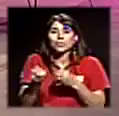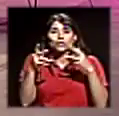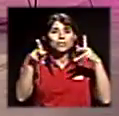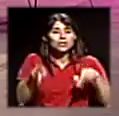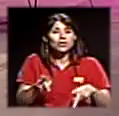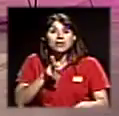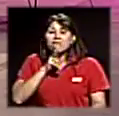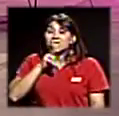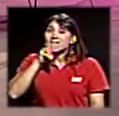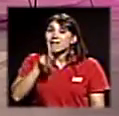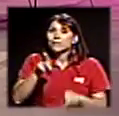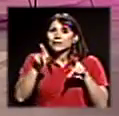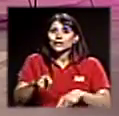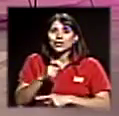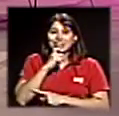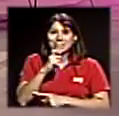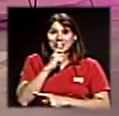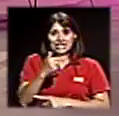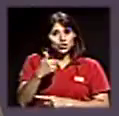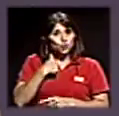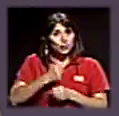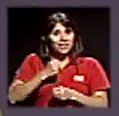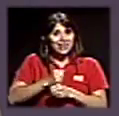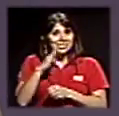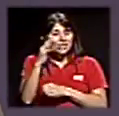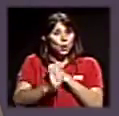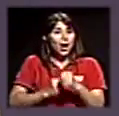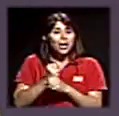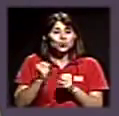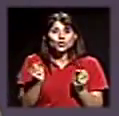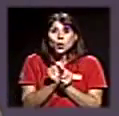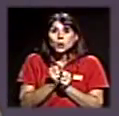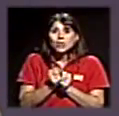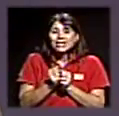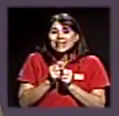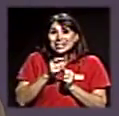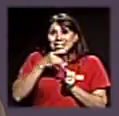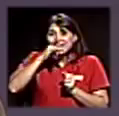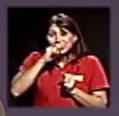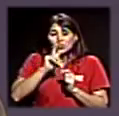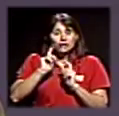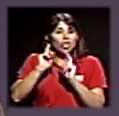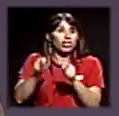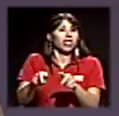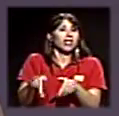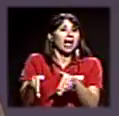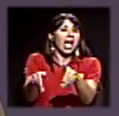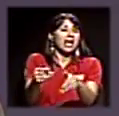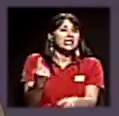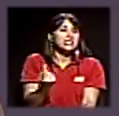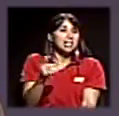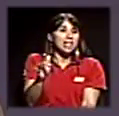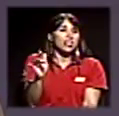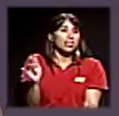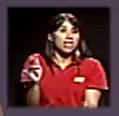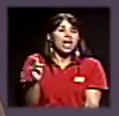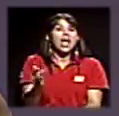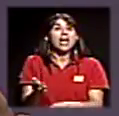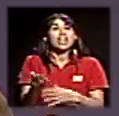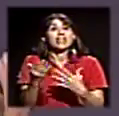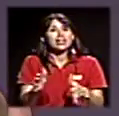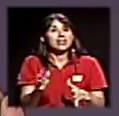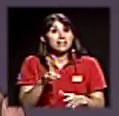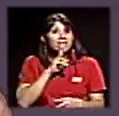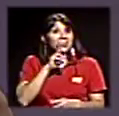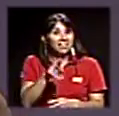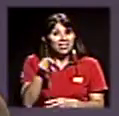muy difíciles. Yo trabajé 5 años con niños de la calle antes de meterme a penal y la verdad es que dan mucho